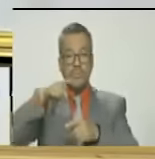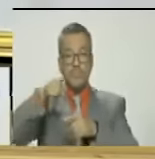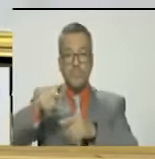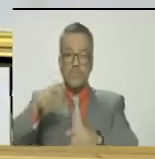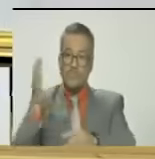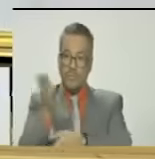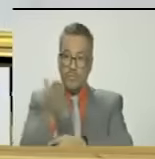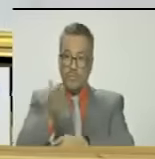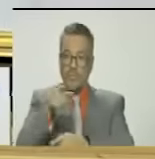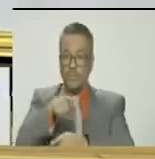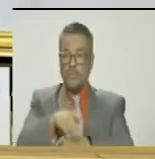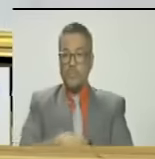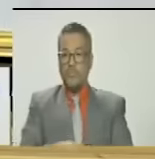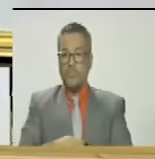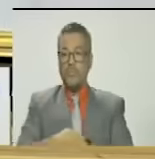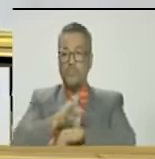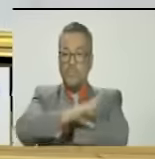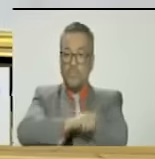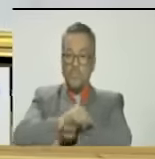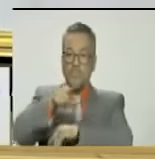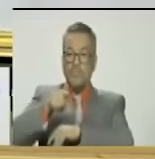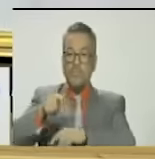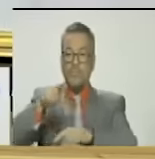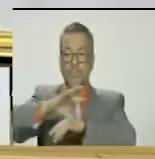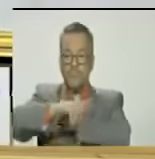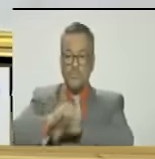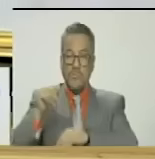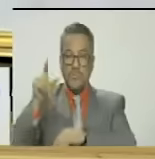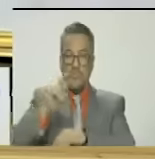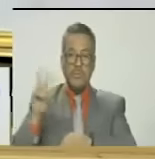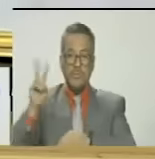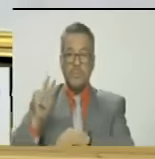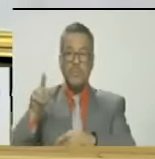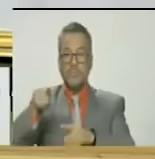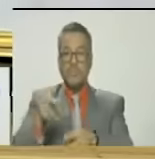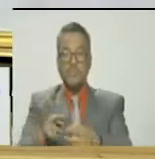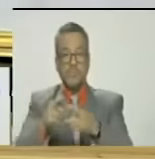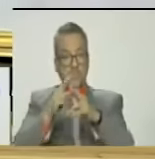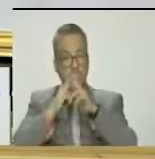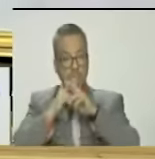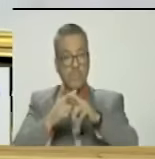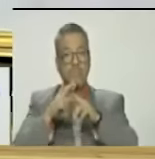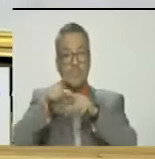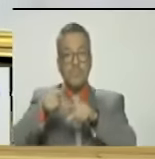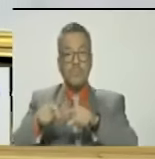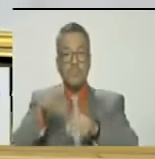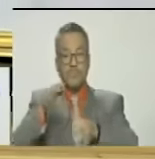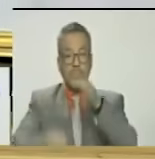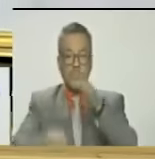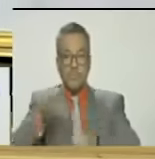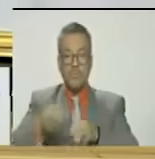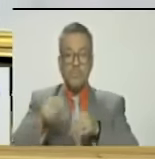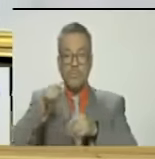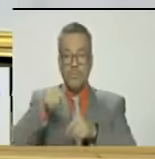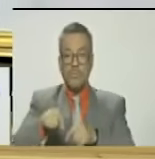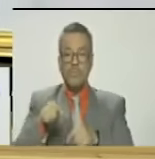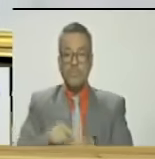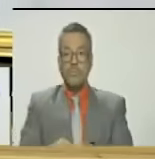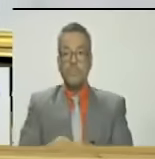sea impartida. Ladrón que robe dineros del Estado tiene que responder ante los órganos de